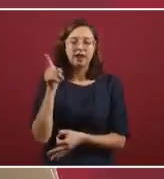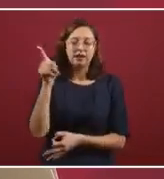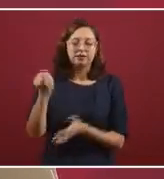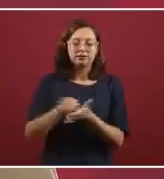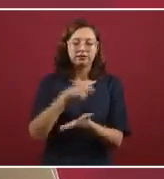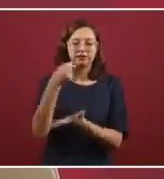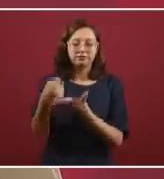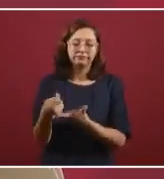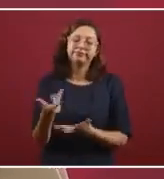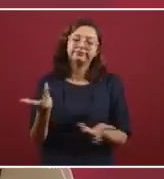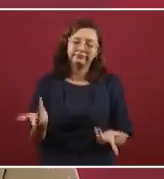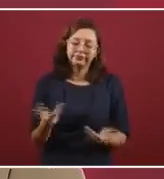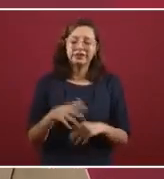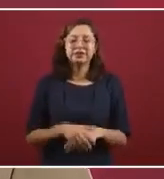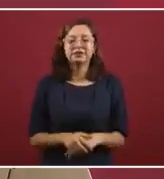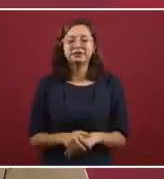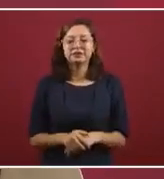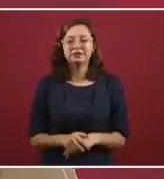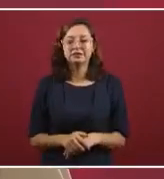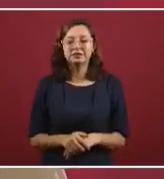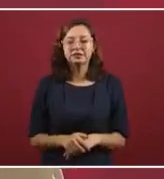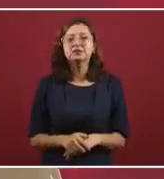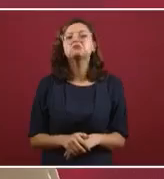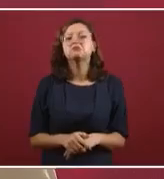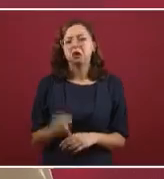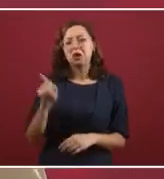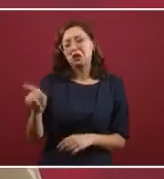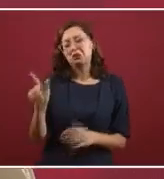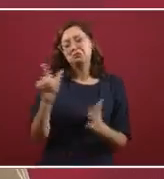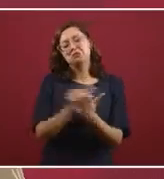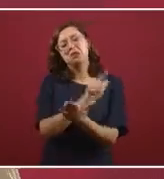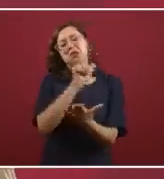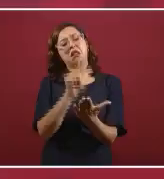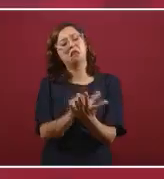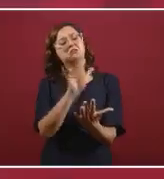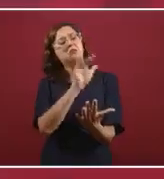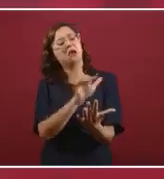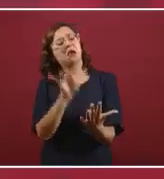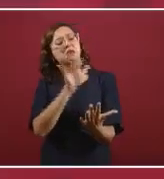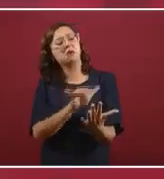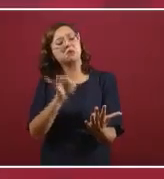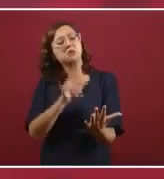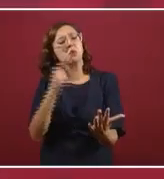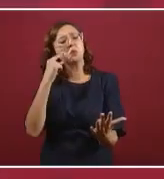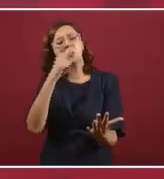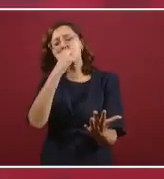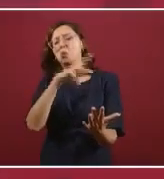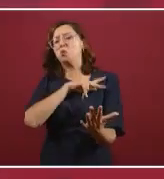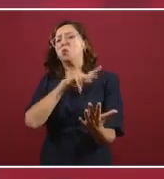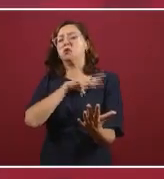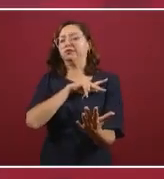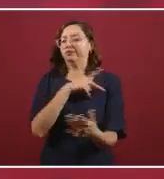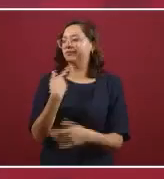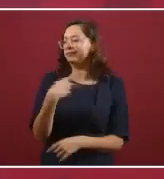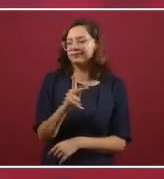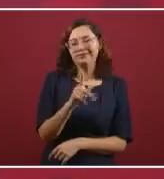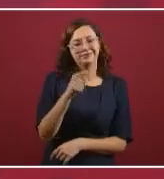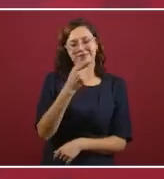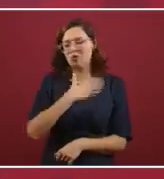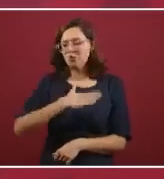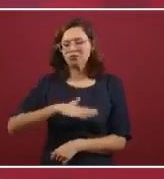tendrá seguramente una gran interpretación de la ley, pero no va a poder explicar este acto de injusticia con las